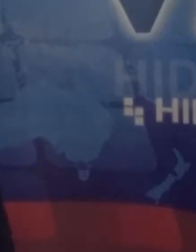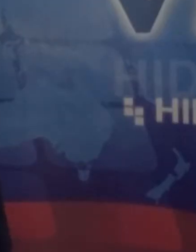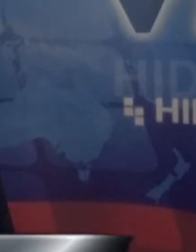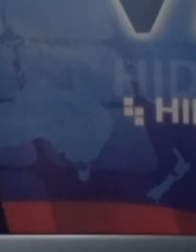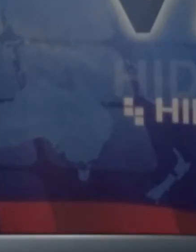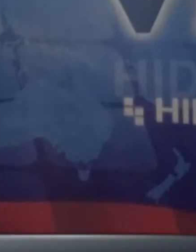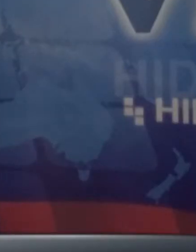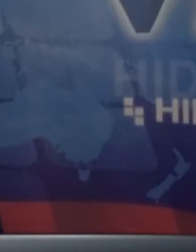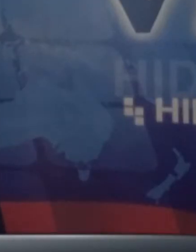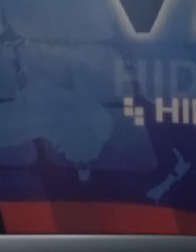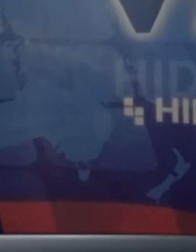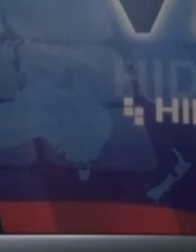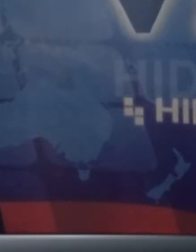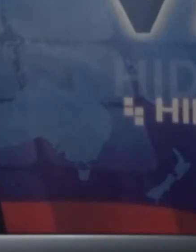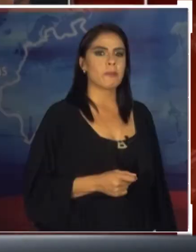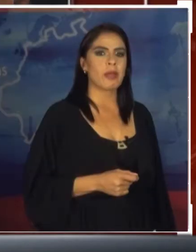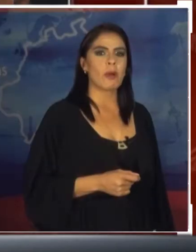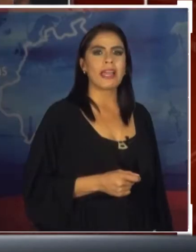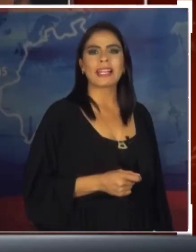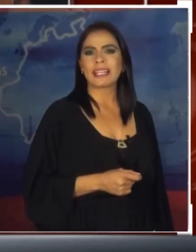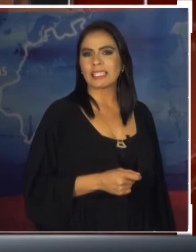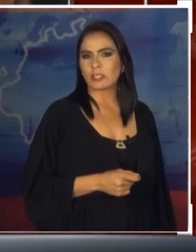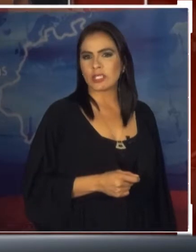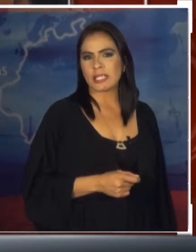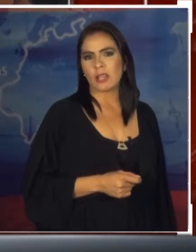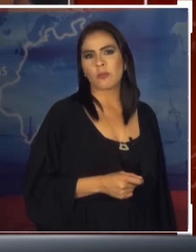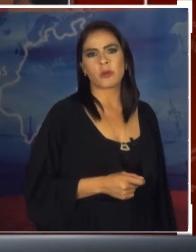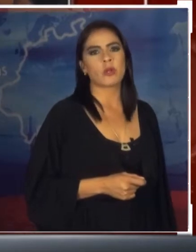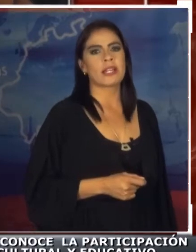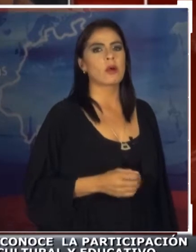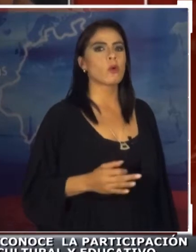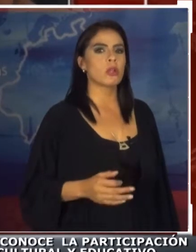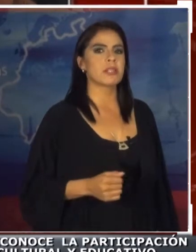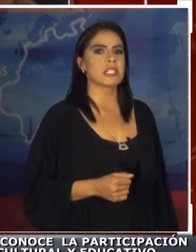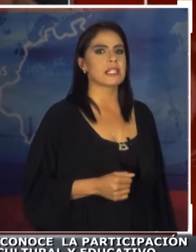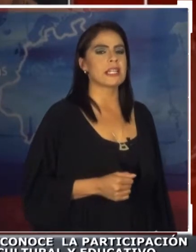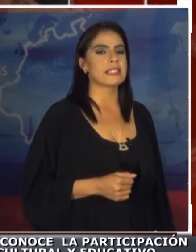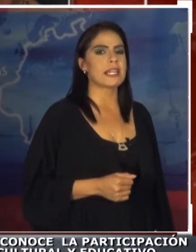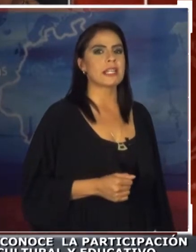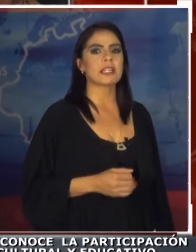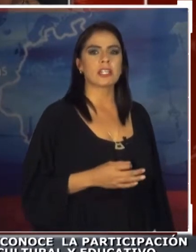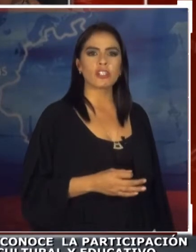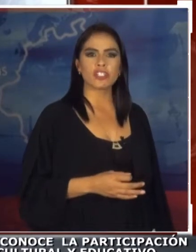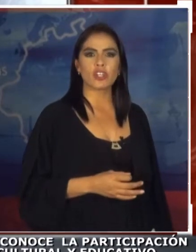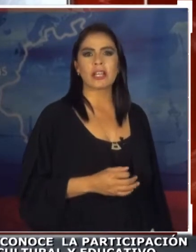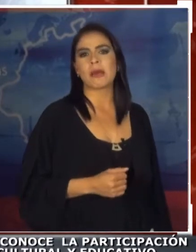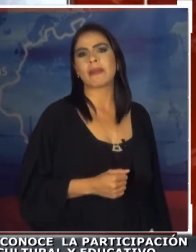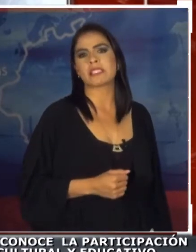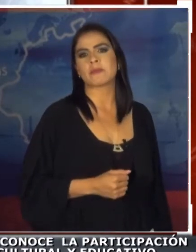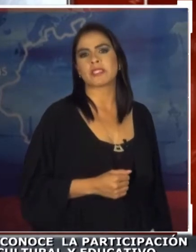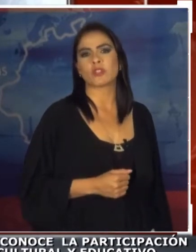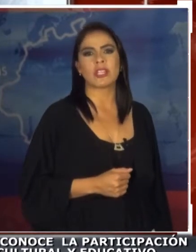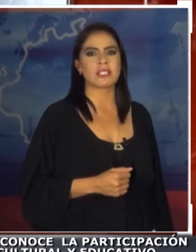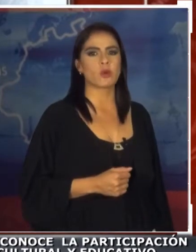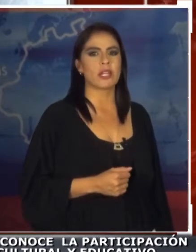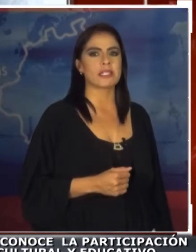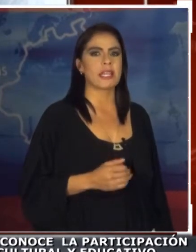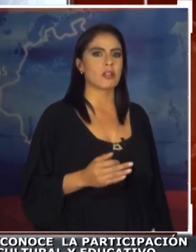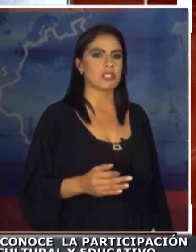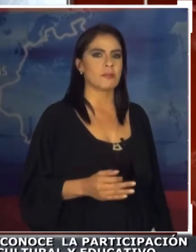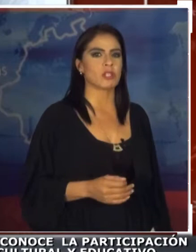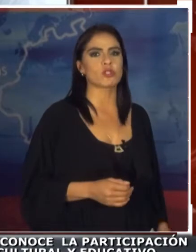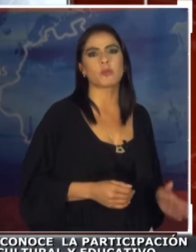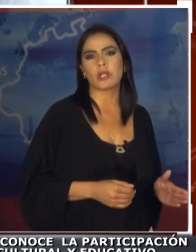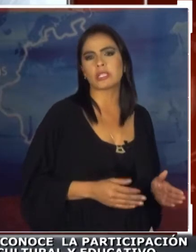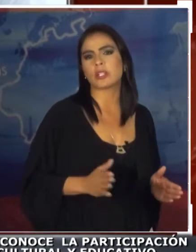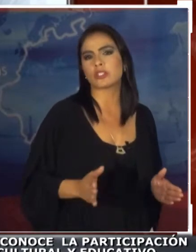en gira de campaña por la región otomí-tepehua el candidato al senado por morena julio menchaca salazar reconoció que la participación de las mujeres